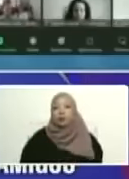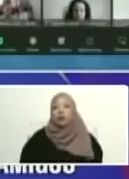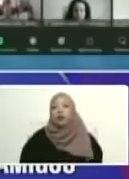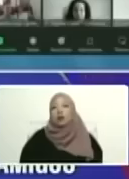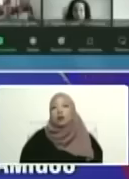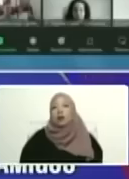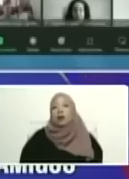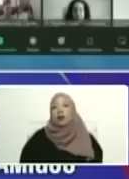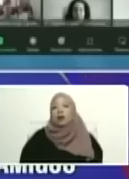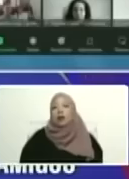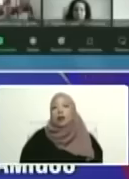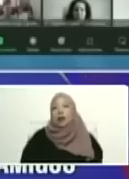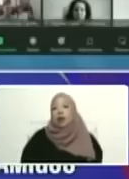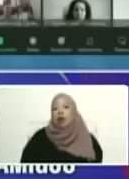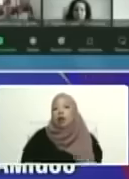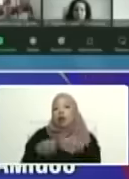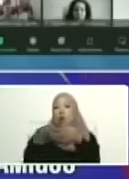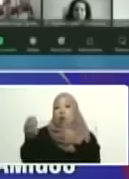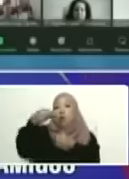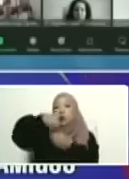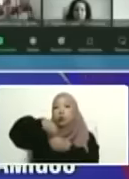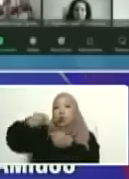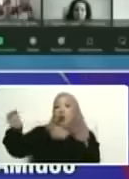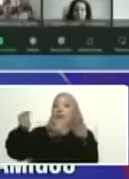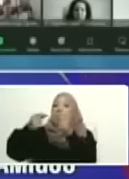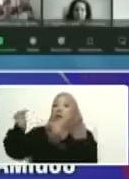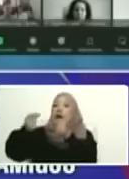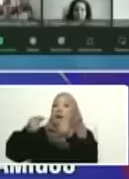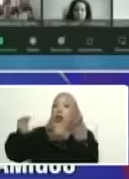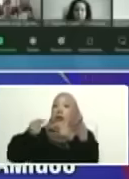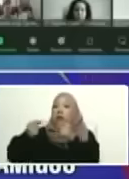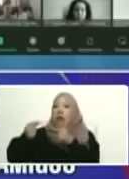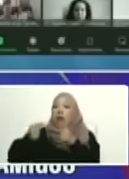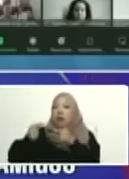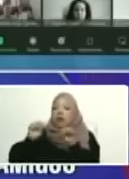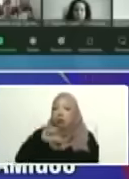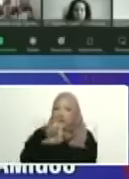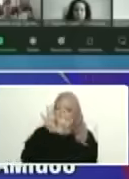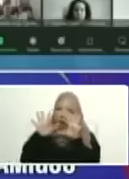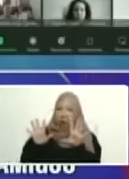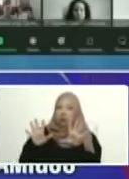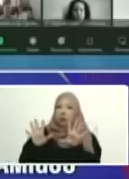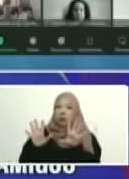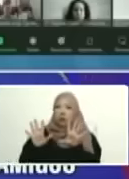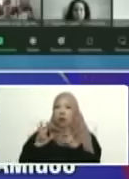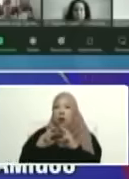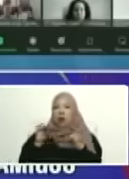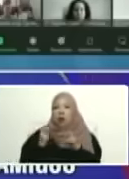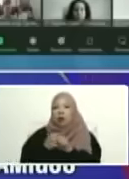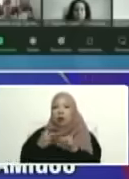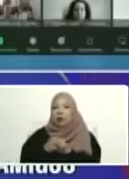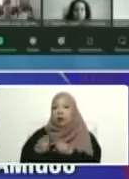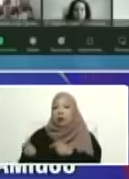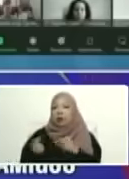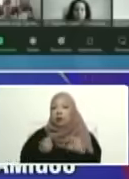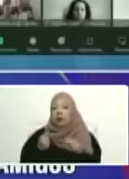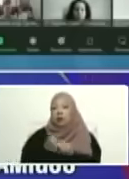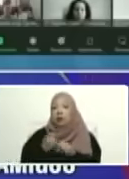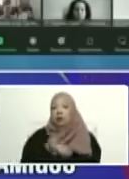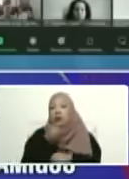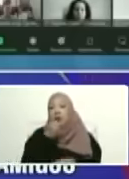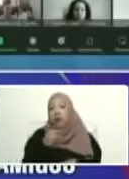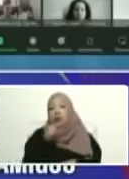Todos los sectores se están incorporando al debate, al esclarecimiento de los temas, con buena